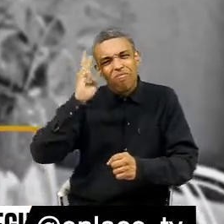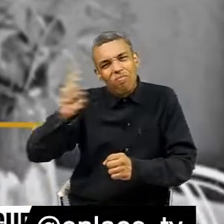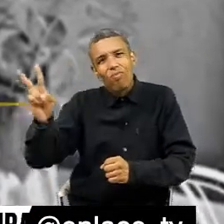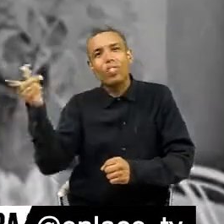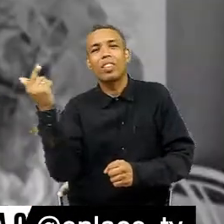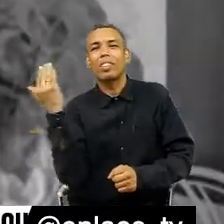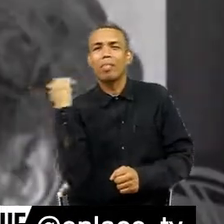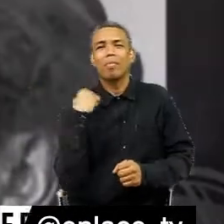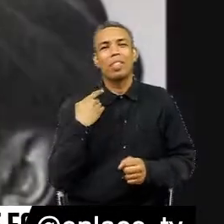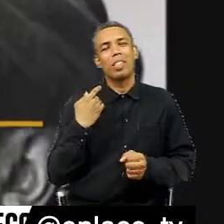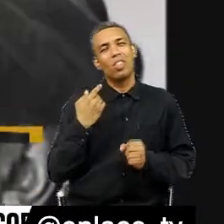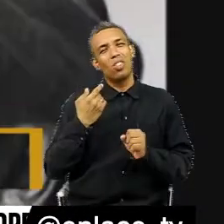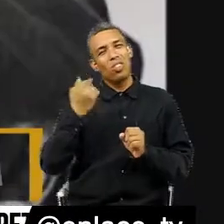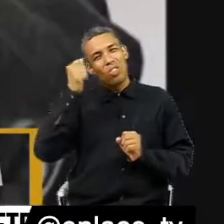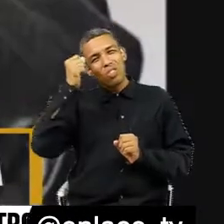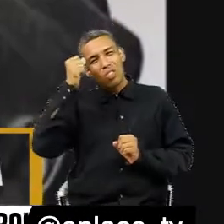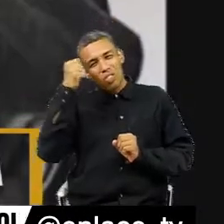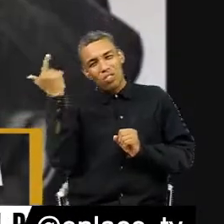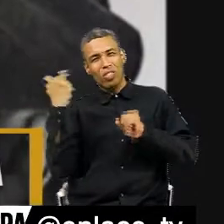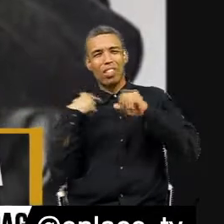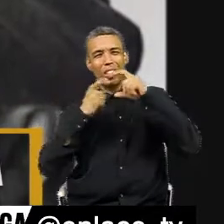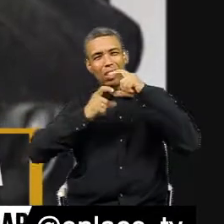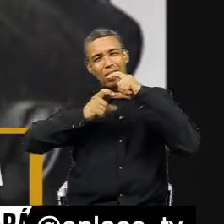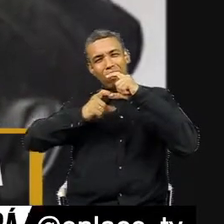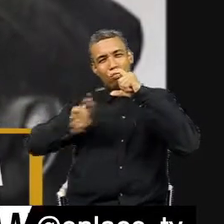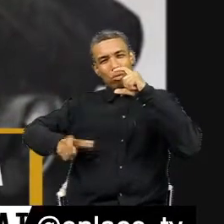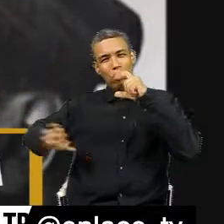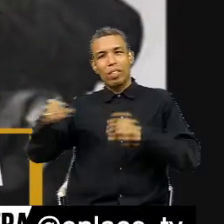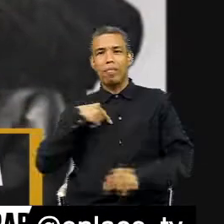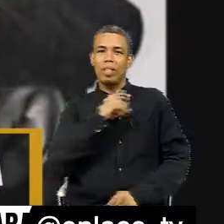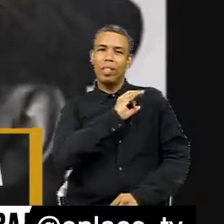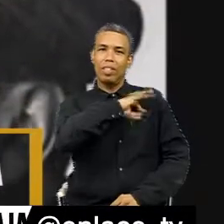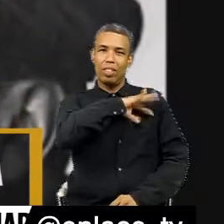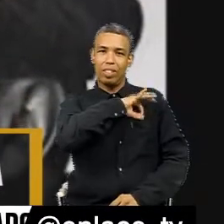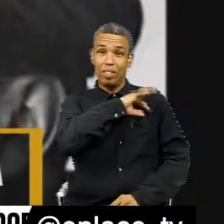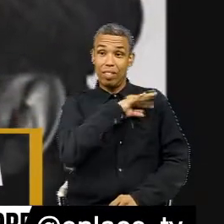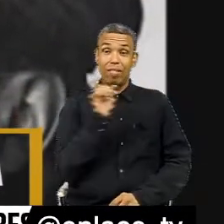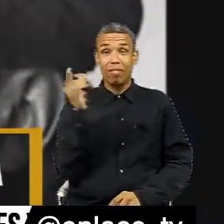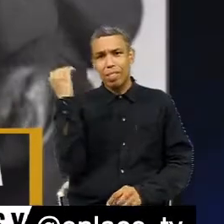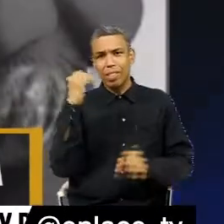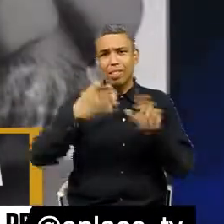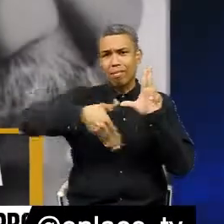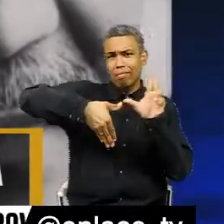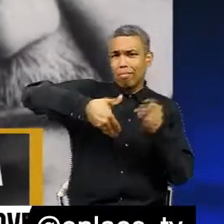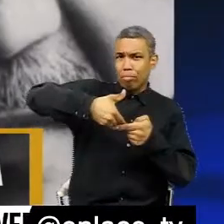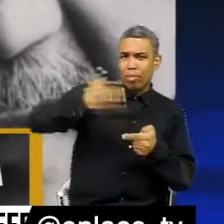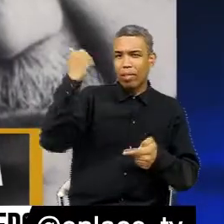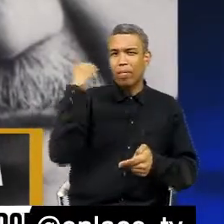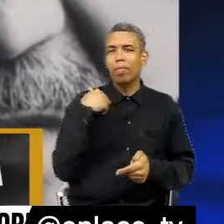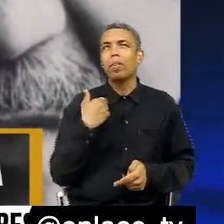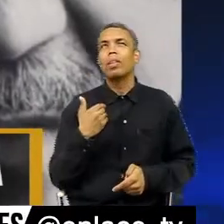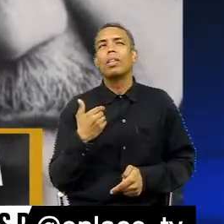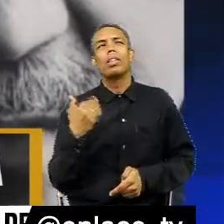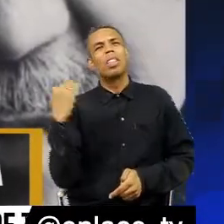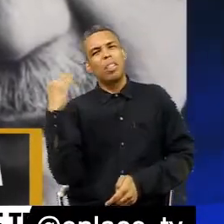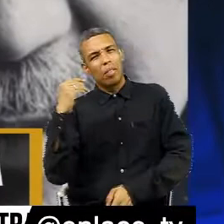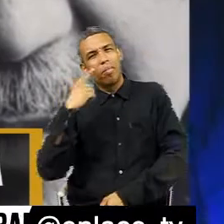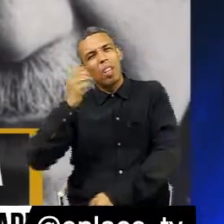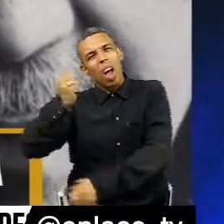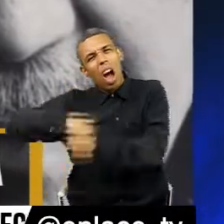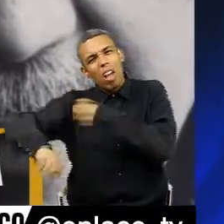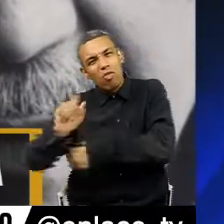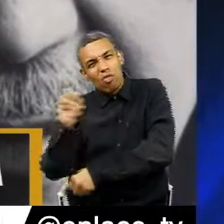chileno considerado entre los más destacados e influyentes artistas de su siglo. el más grande poeta del siglo XX en cualquier idioma, según